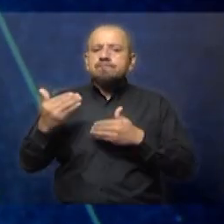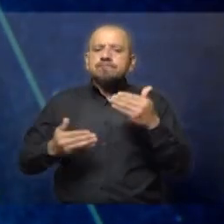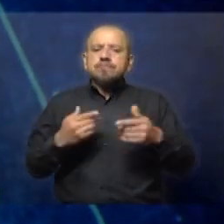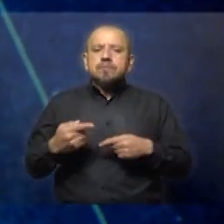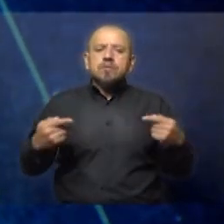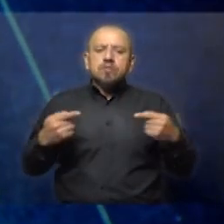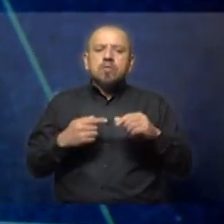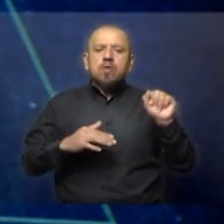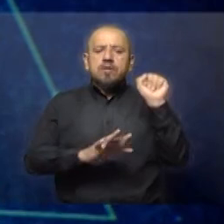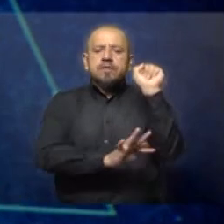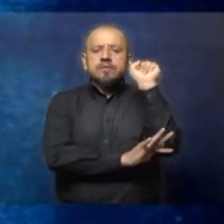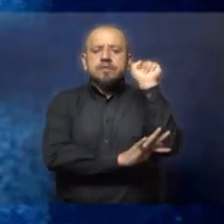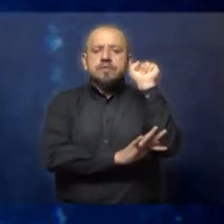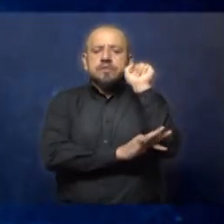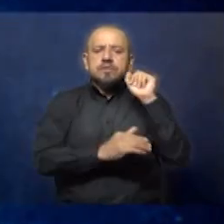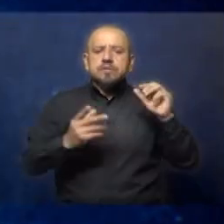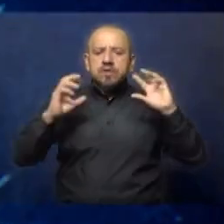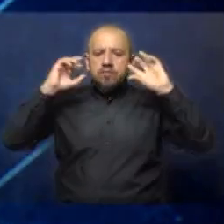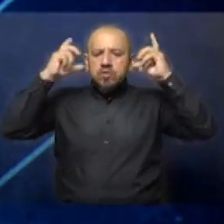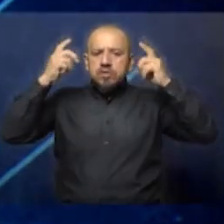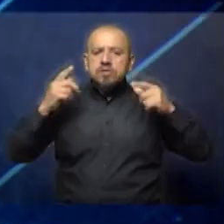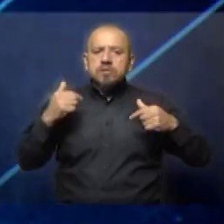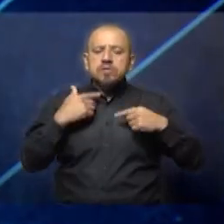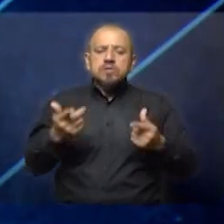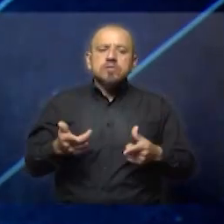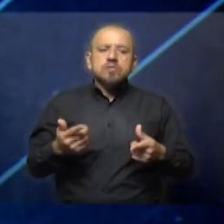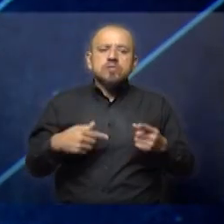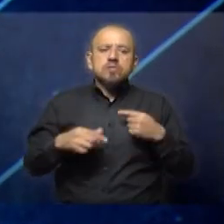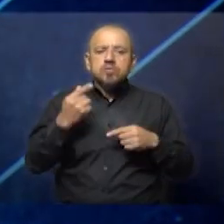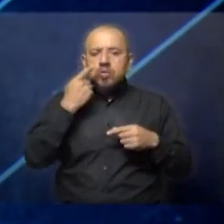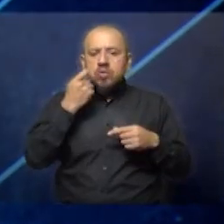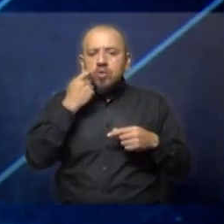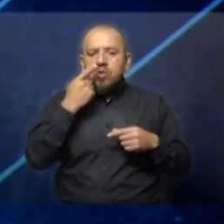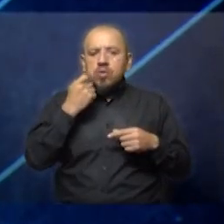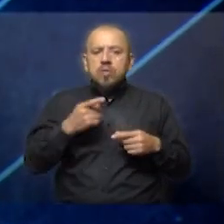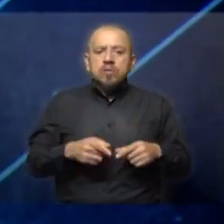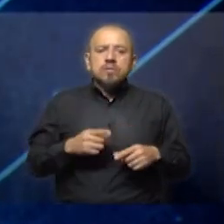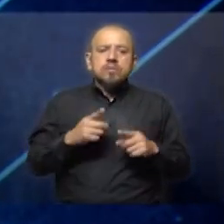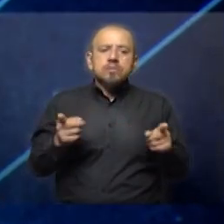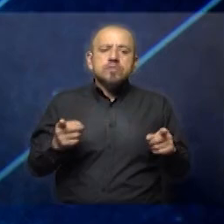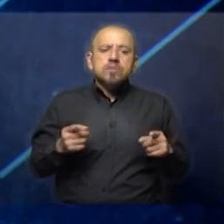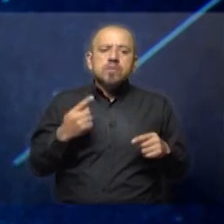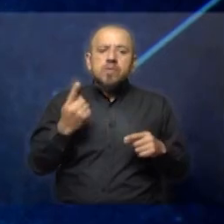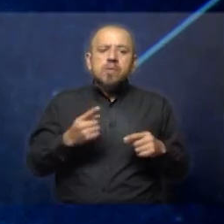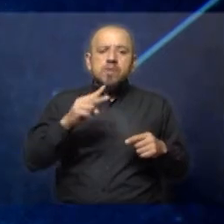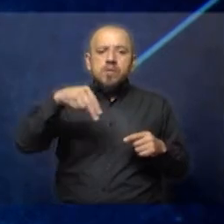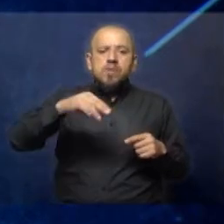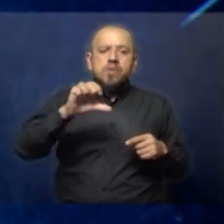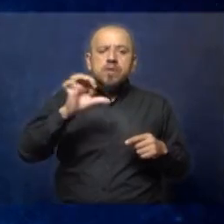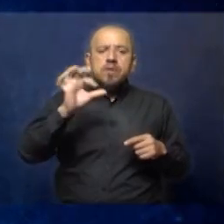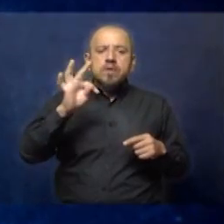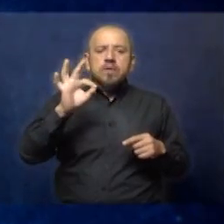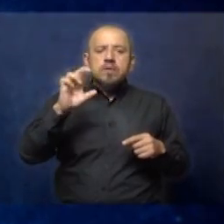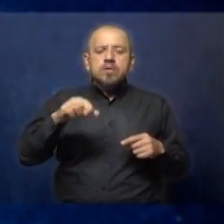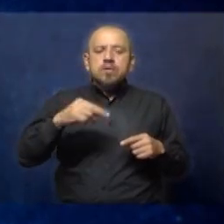elevados niveles de violencia y me he cruzado con hombres no tanto sobre todo uno que se llama Néstor Rodríguez de